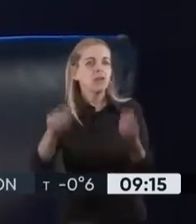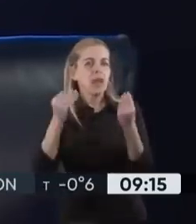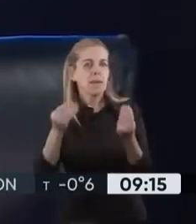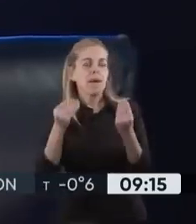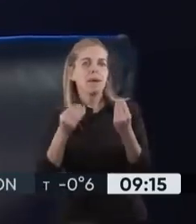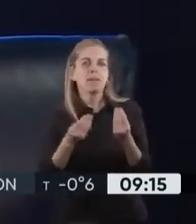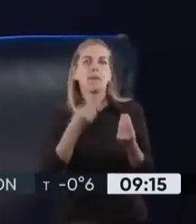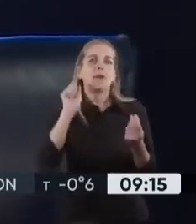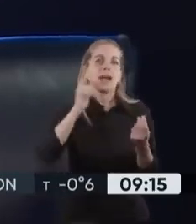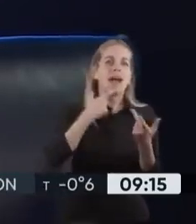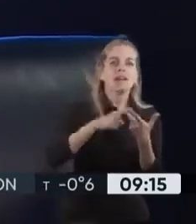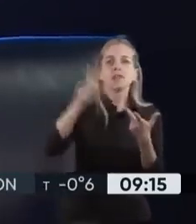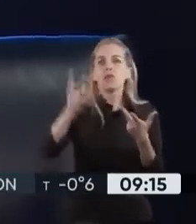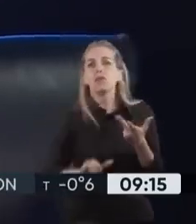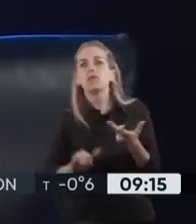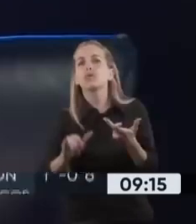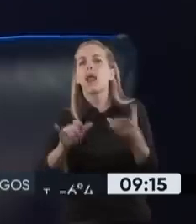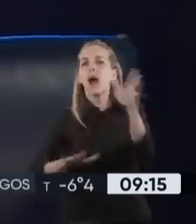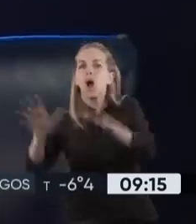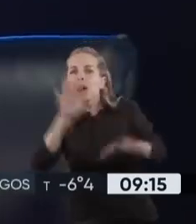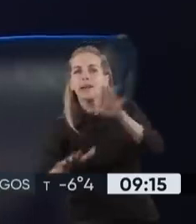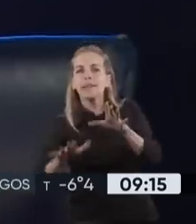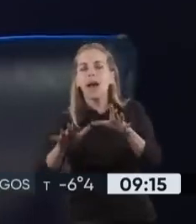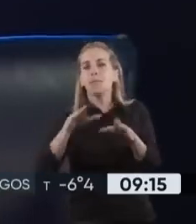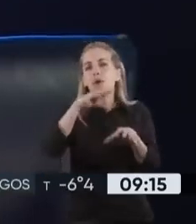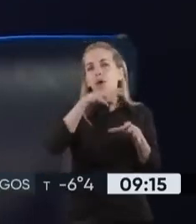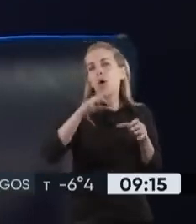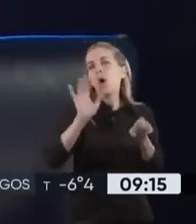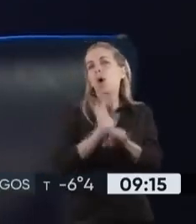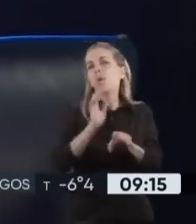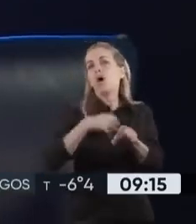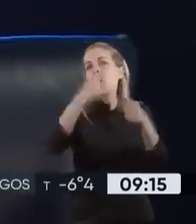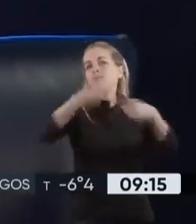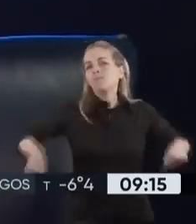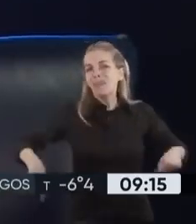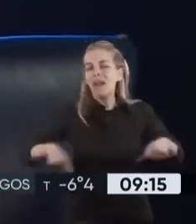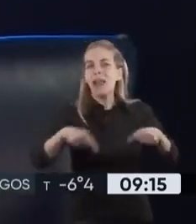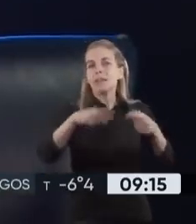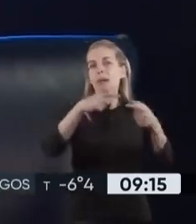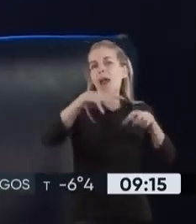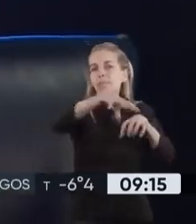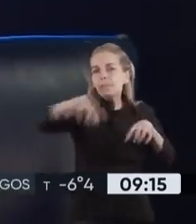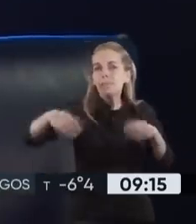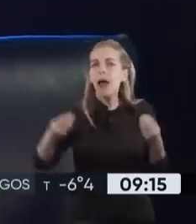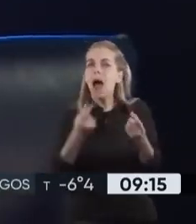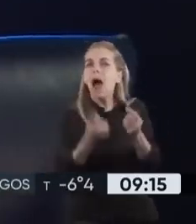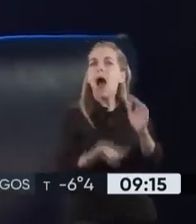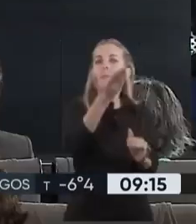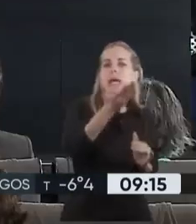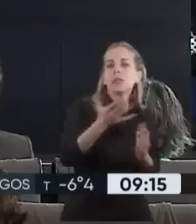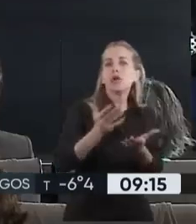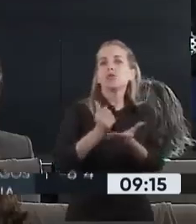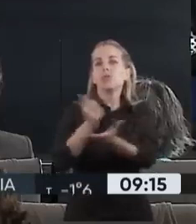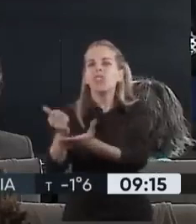tarifas para los distintos tipos de población esto se va a implementar tal cual lo estableció el decreto y que fue instrucción de nuestro presidente